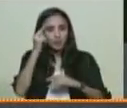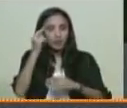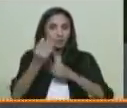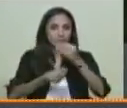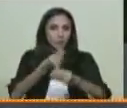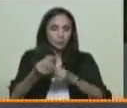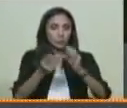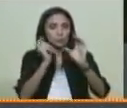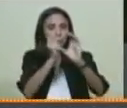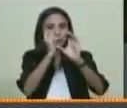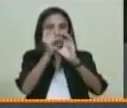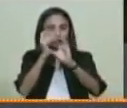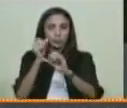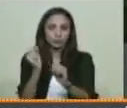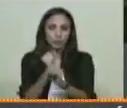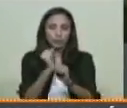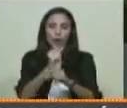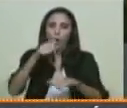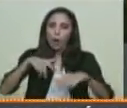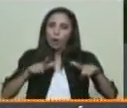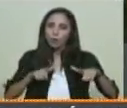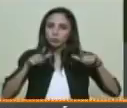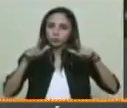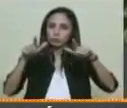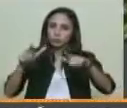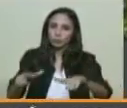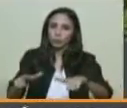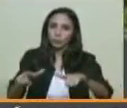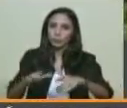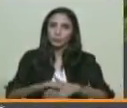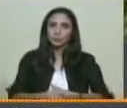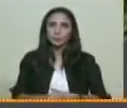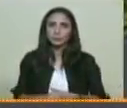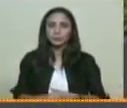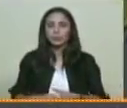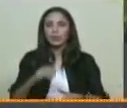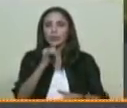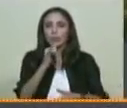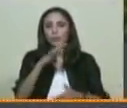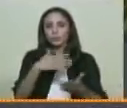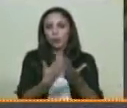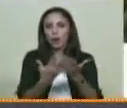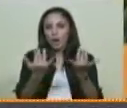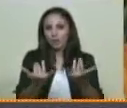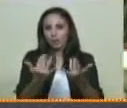hoy ha recibido la orden Francisco de Miranda en su única clase. Es la información